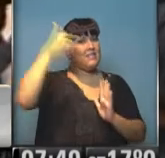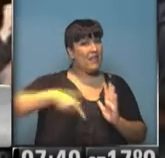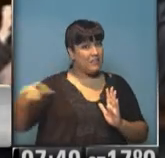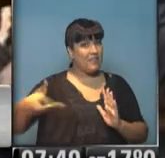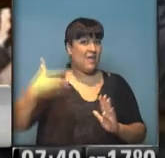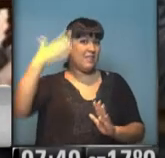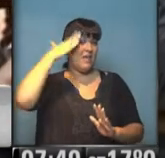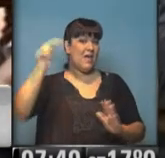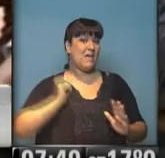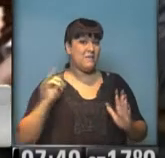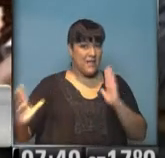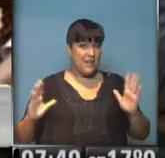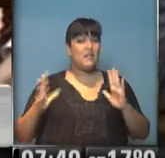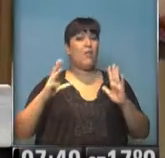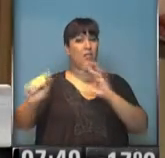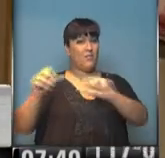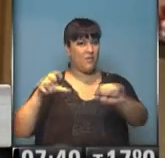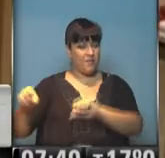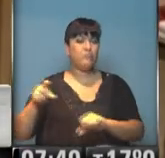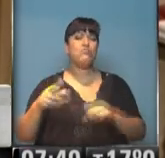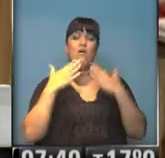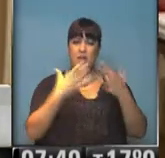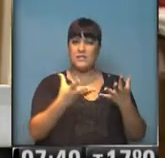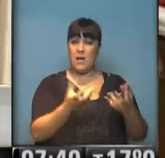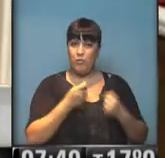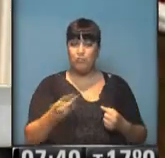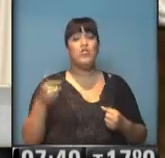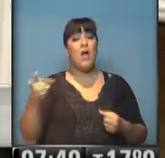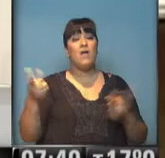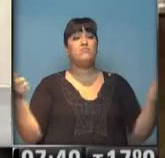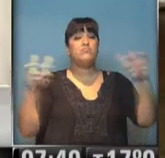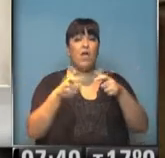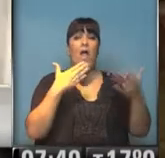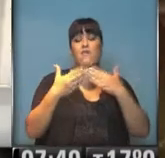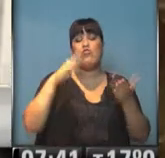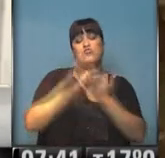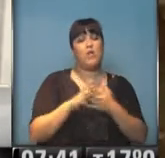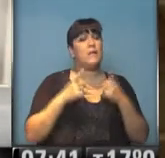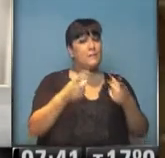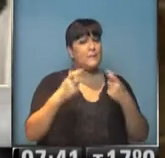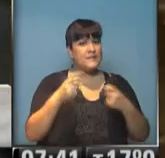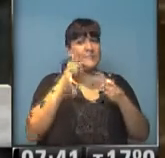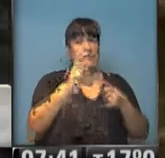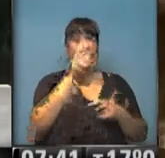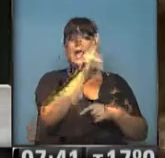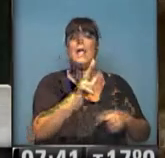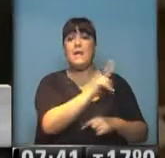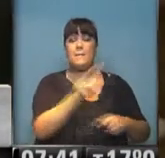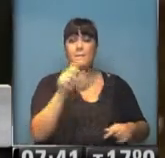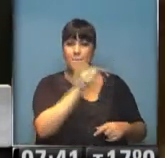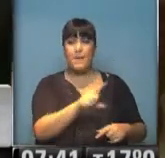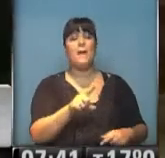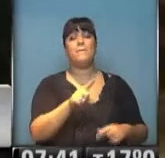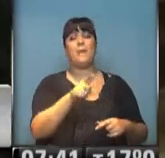la última dictadura cívico-militar allí hablaron de la necesidad y el rol que está jugando el papá en pedir